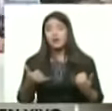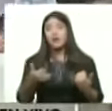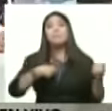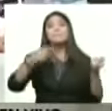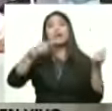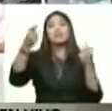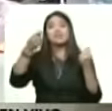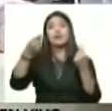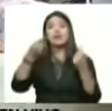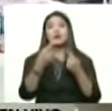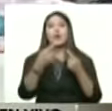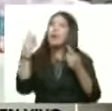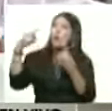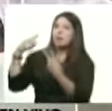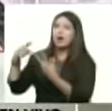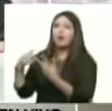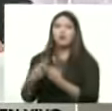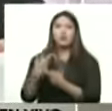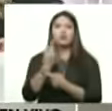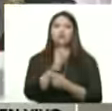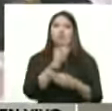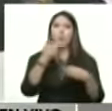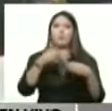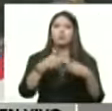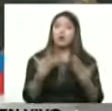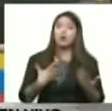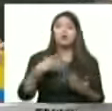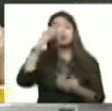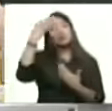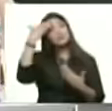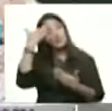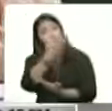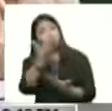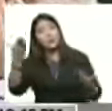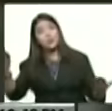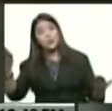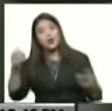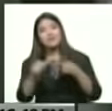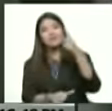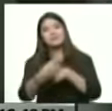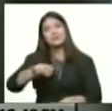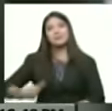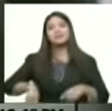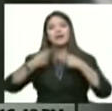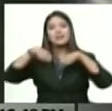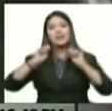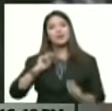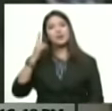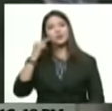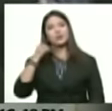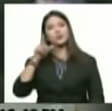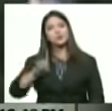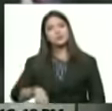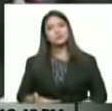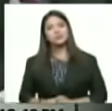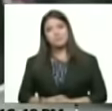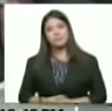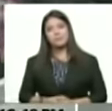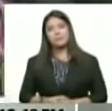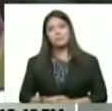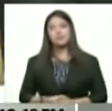largo plazo. Yo no sé cómo... Ah, saludos, camarada vicepresidente Aristóbulo Isturiz. Bueno,